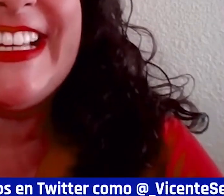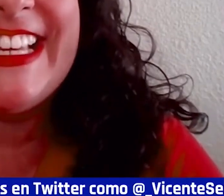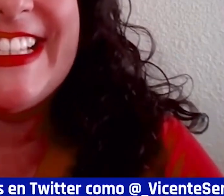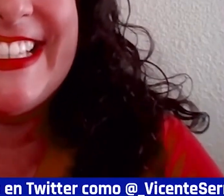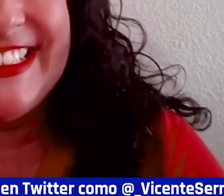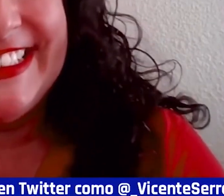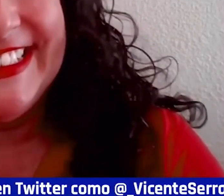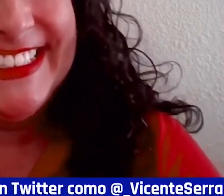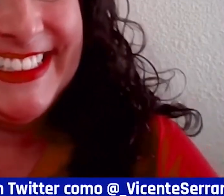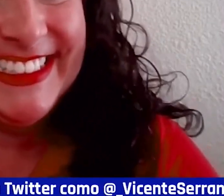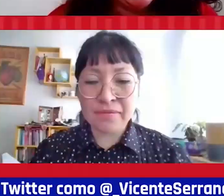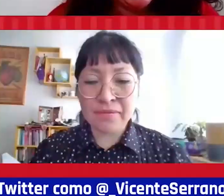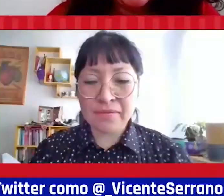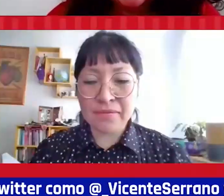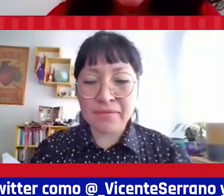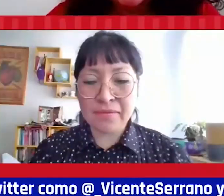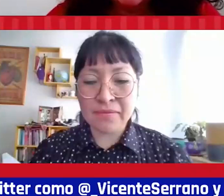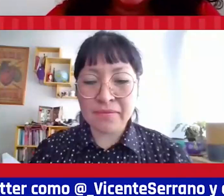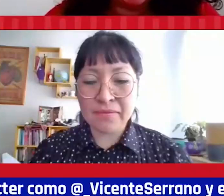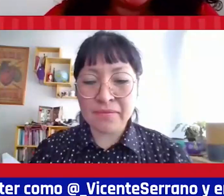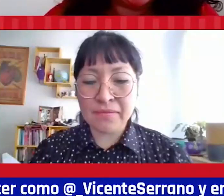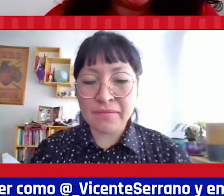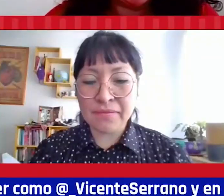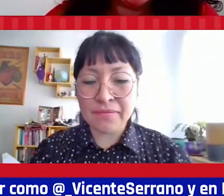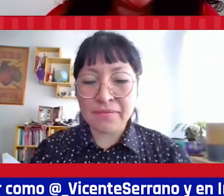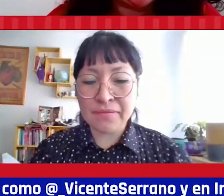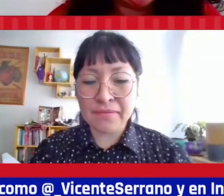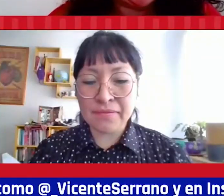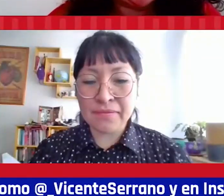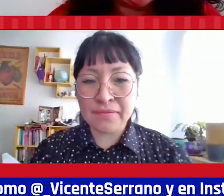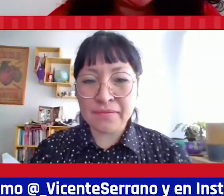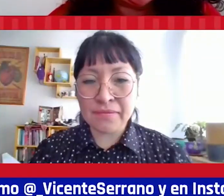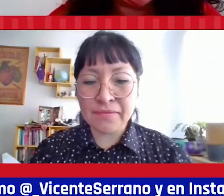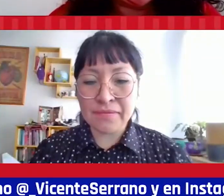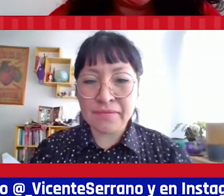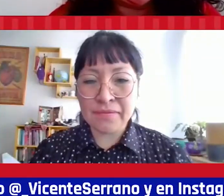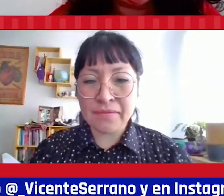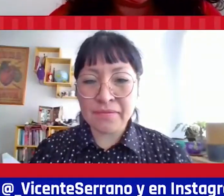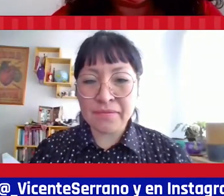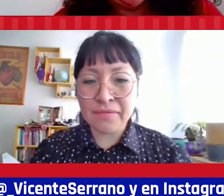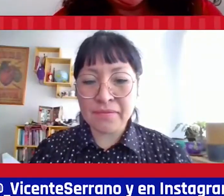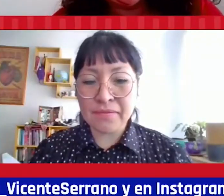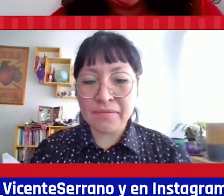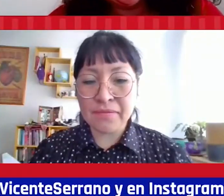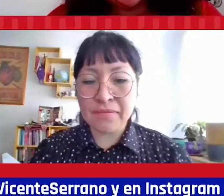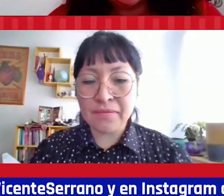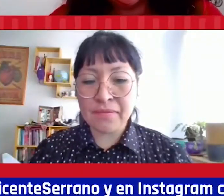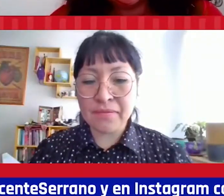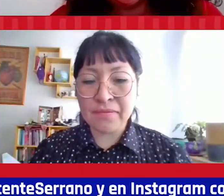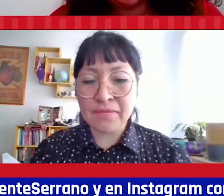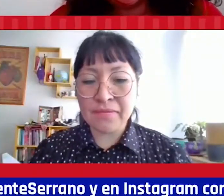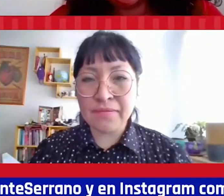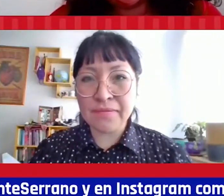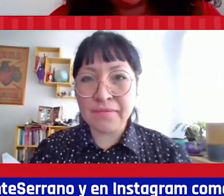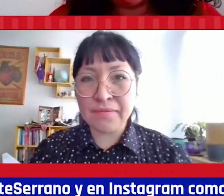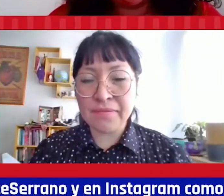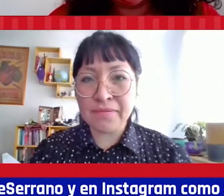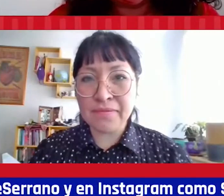Muchas gracias. Muy bien, aquí estamos, mi querida Laura, siempre al pendiente. A ver,